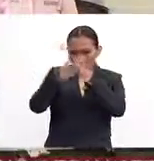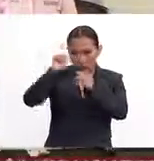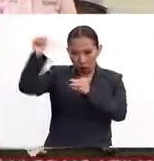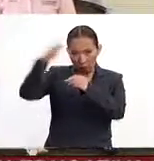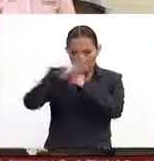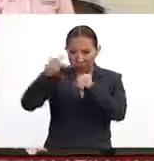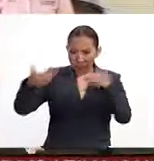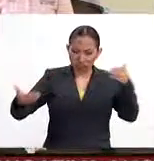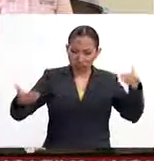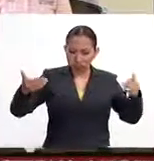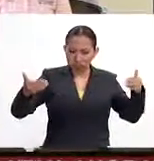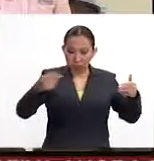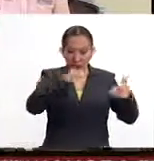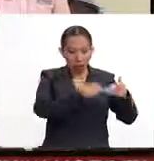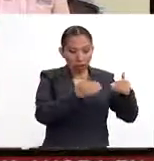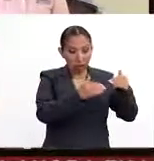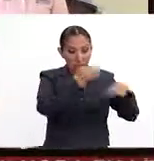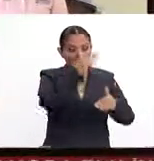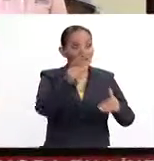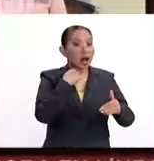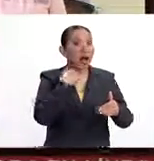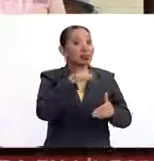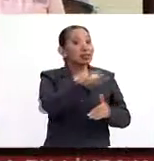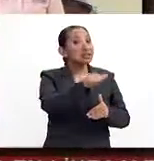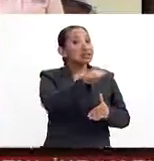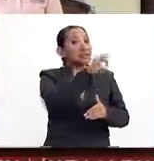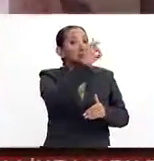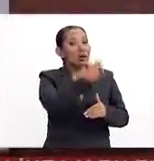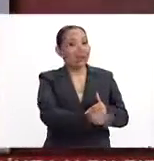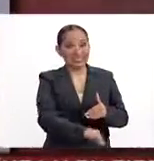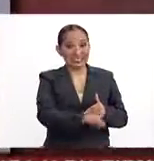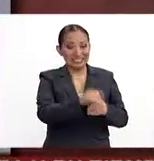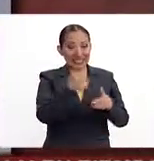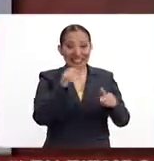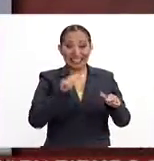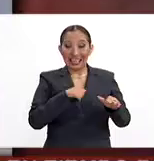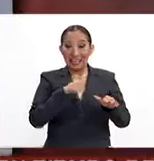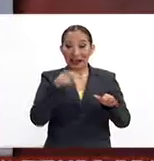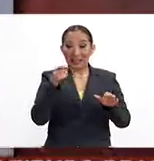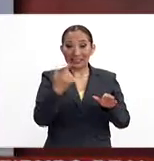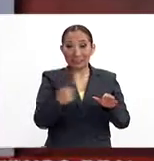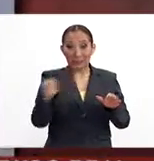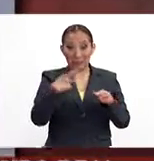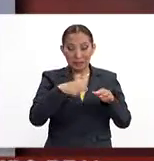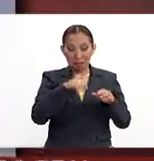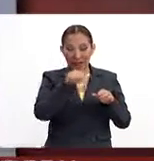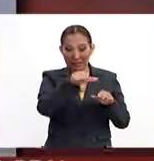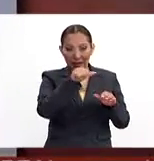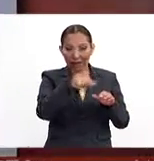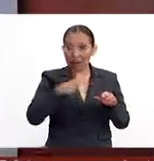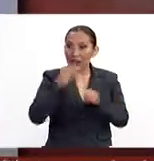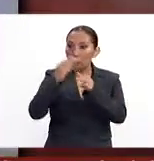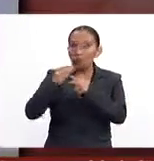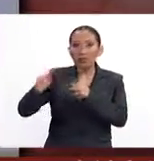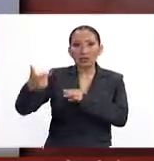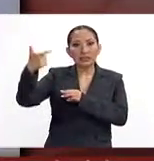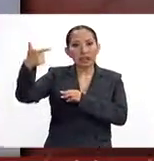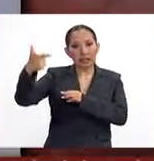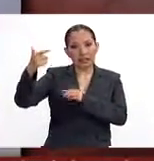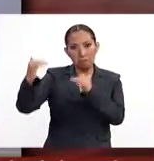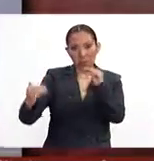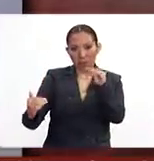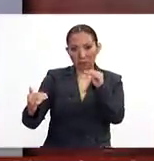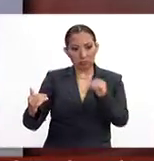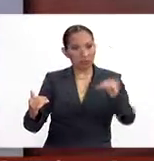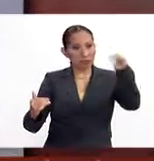mundo, vemos que aquí la tasa de homicidios es de 16 por cada 100,000 habitantes, cuando el promedio en el mundo es de 7, ¿no? Lo